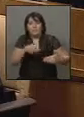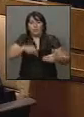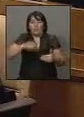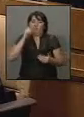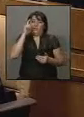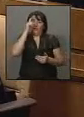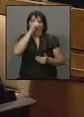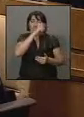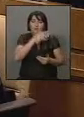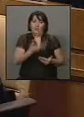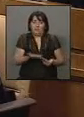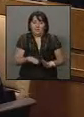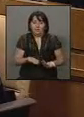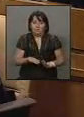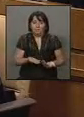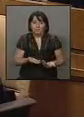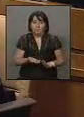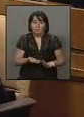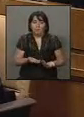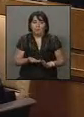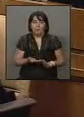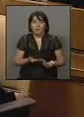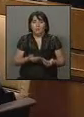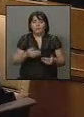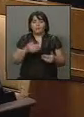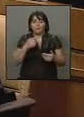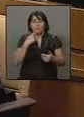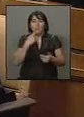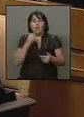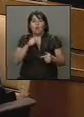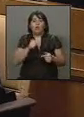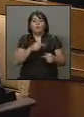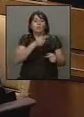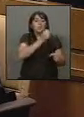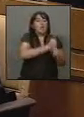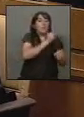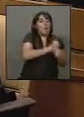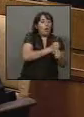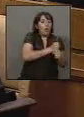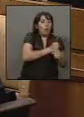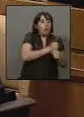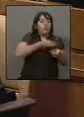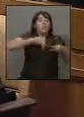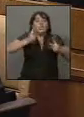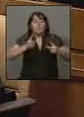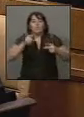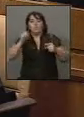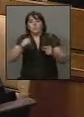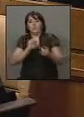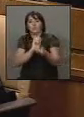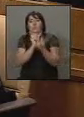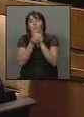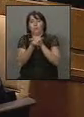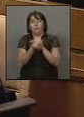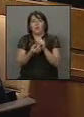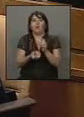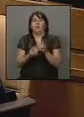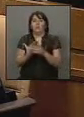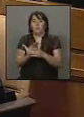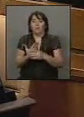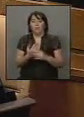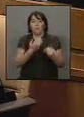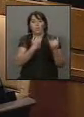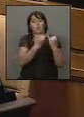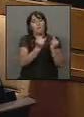regresión de lo que tenemos, porque hoy día basta simplemente llegar a un empleo para tener ese derecho. Así que eso hay que hacerlo de nuevo, como información.